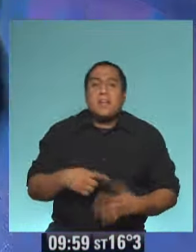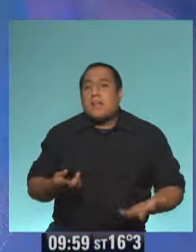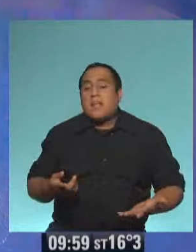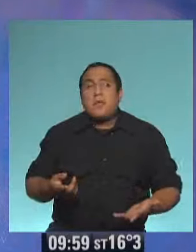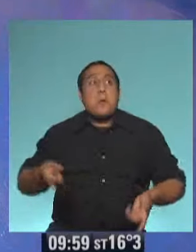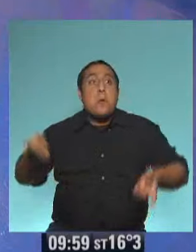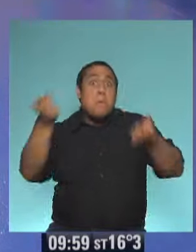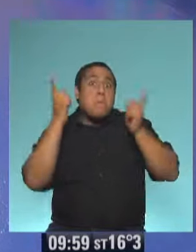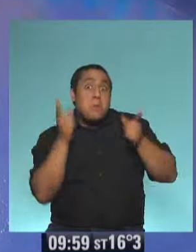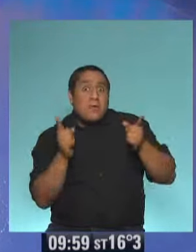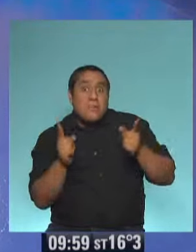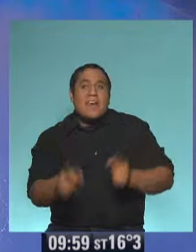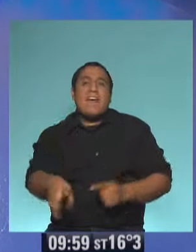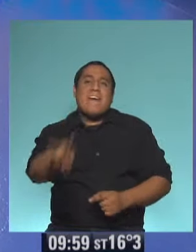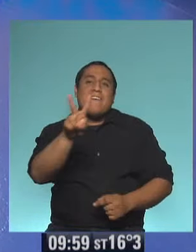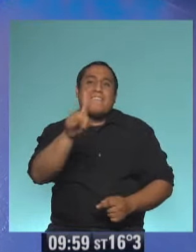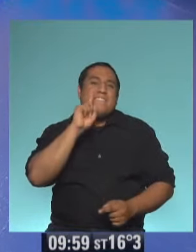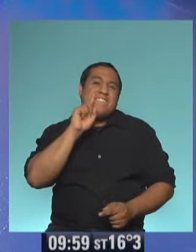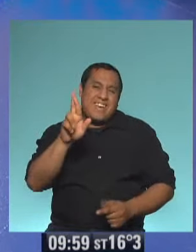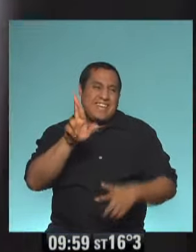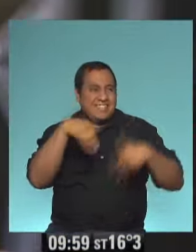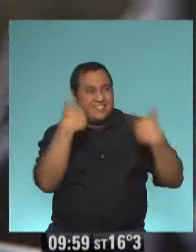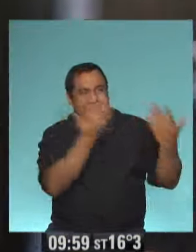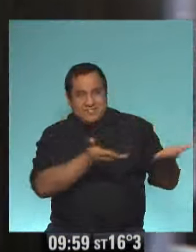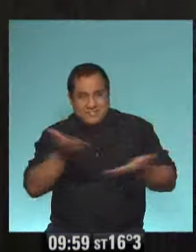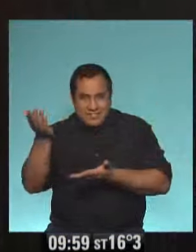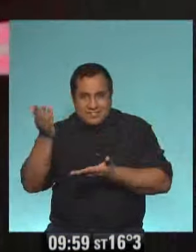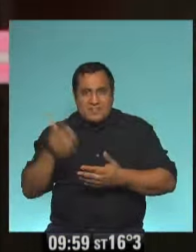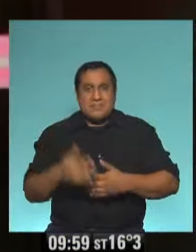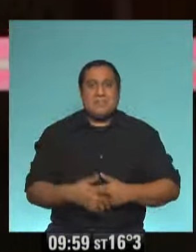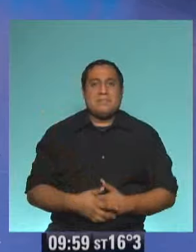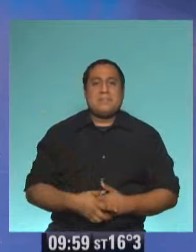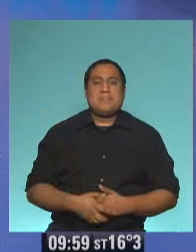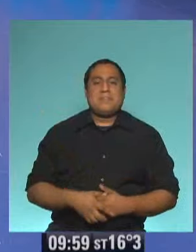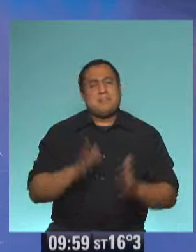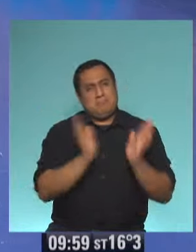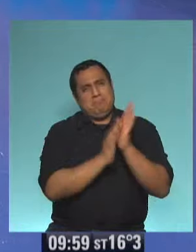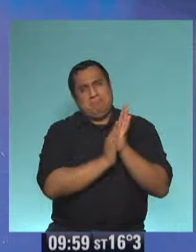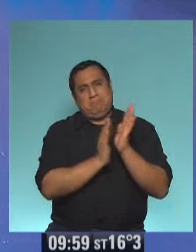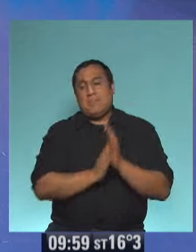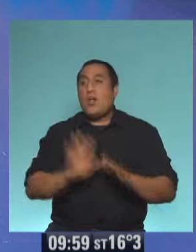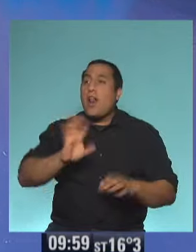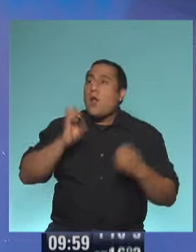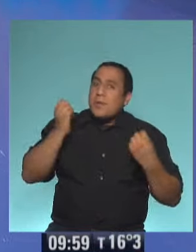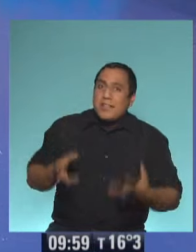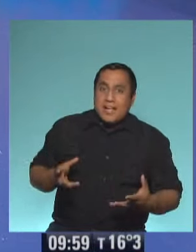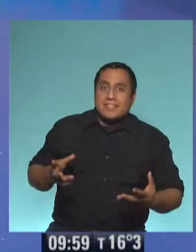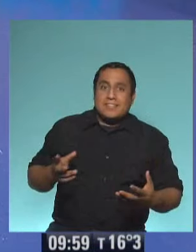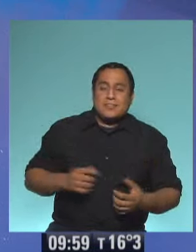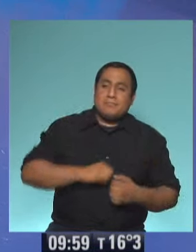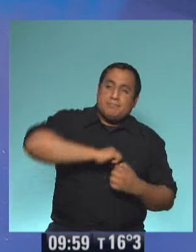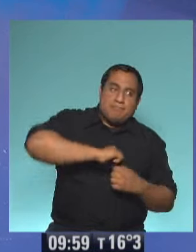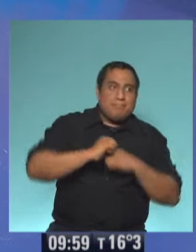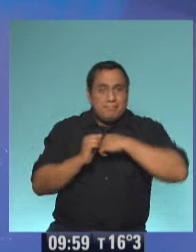La seño Vip. Le damos un aplauso. Hola, ¿cómo les va? ¿Qué haces, Vip? Te saludamos con